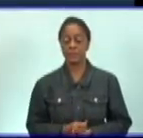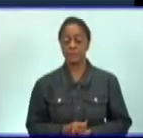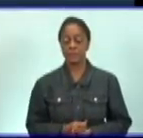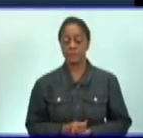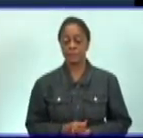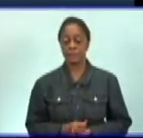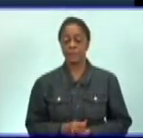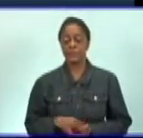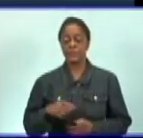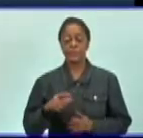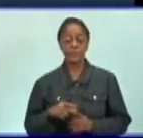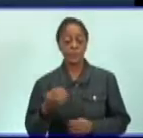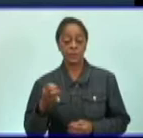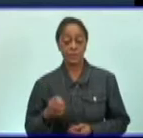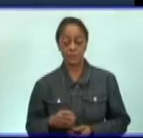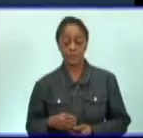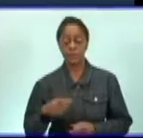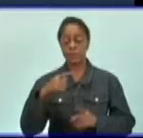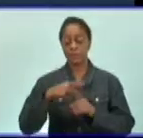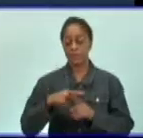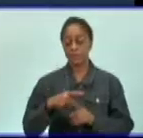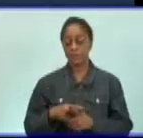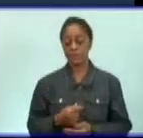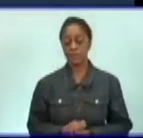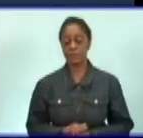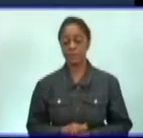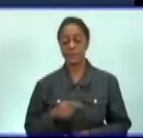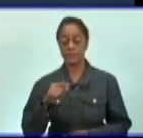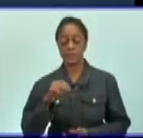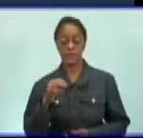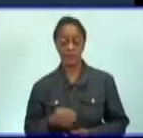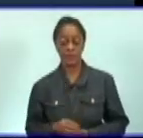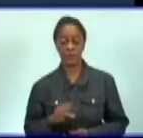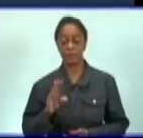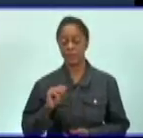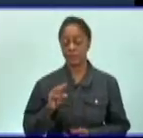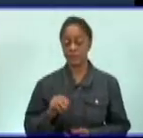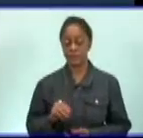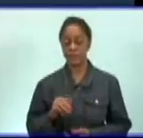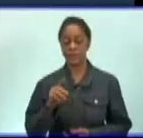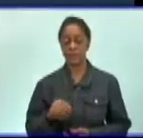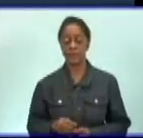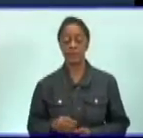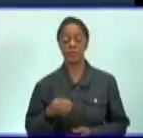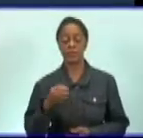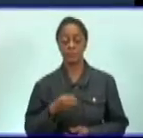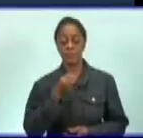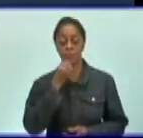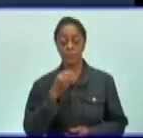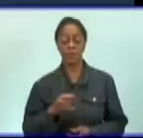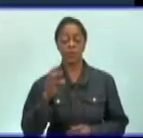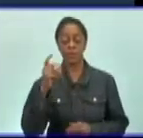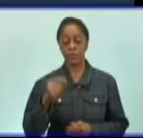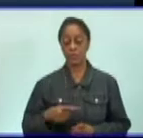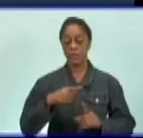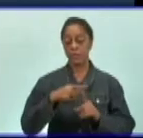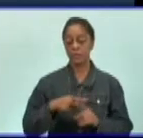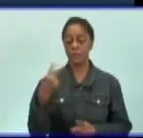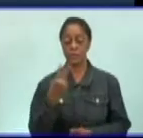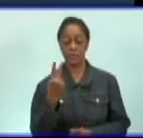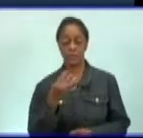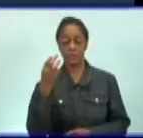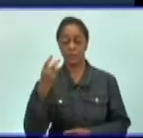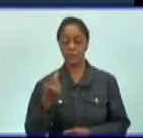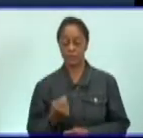los términos de la adición. Si en este caso me están hablando que debo calcular la suma de dos